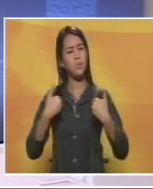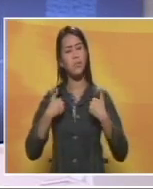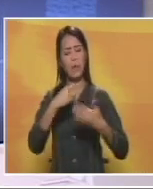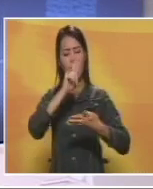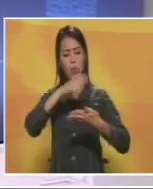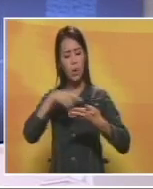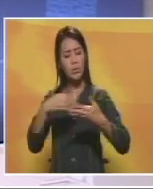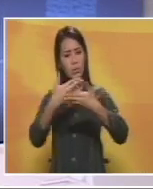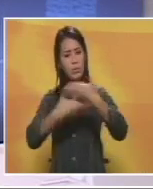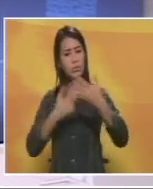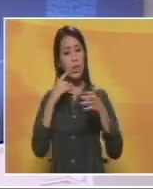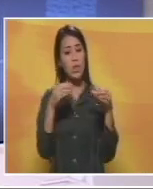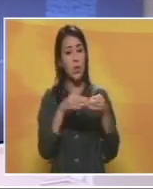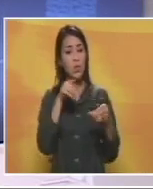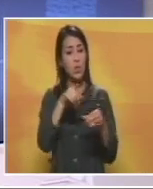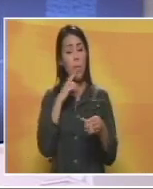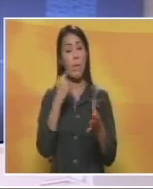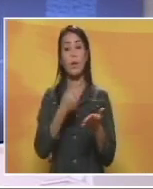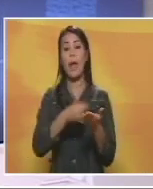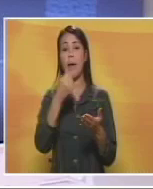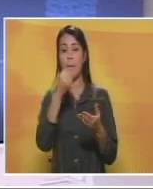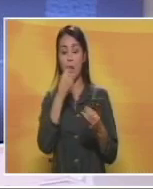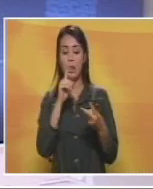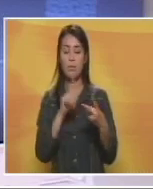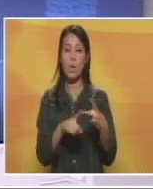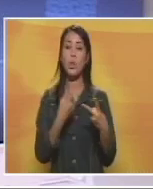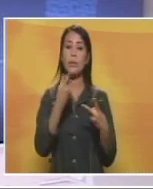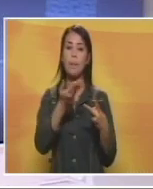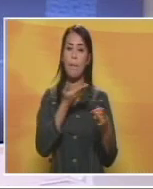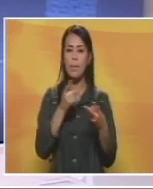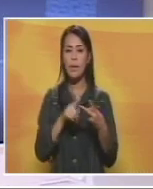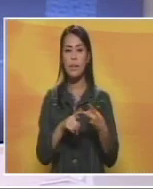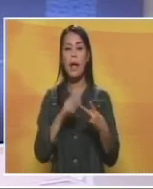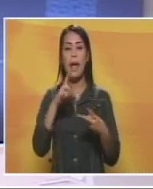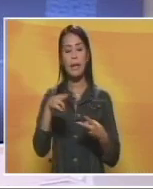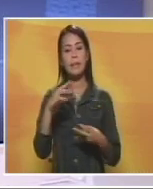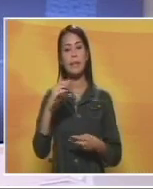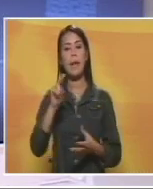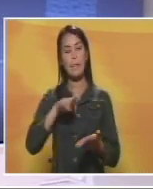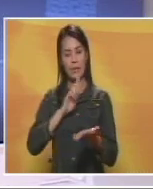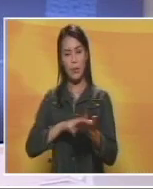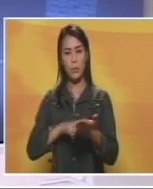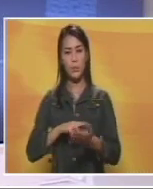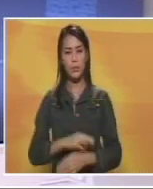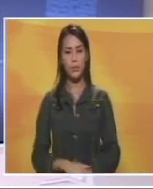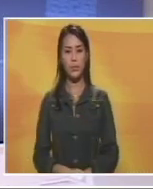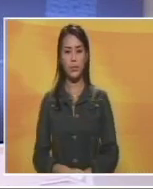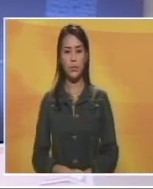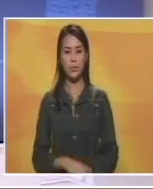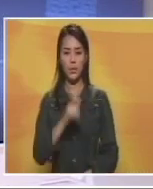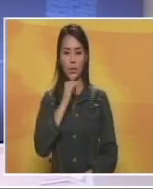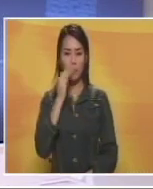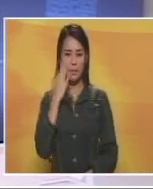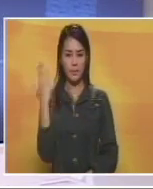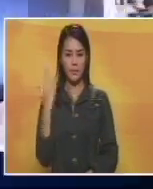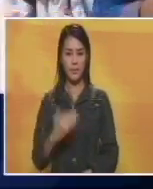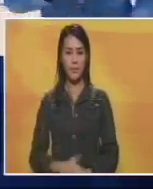el contrato colectivo que incluye el bono de alimentación y beneficios como el HCM. Diana Vázquez con el reporte.